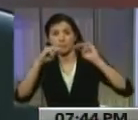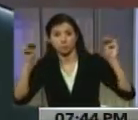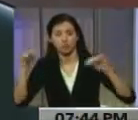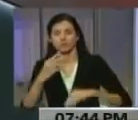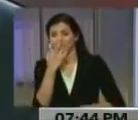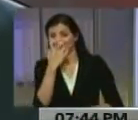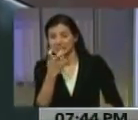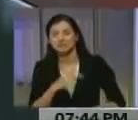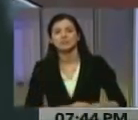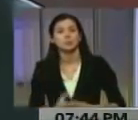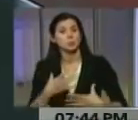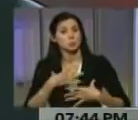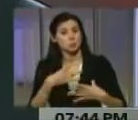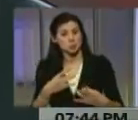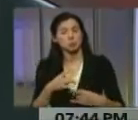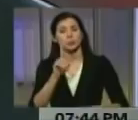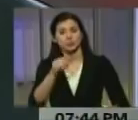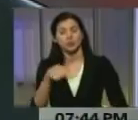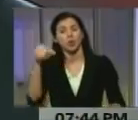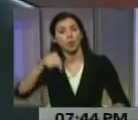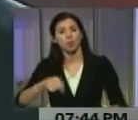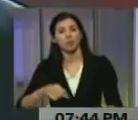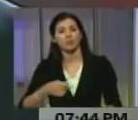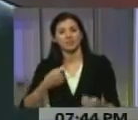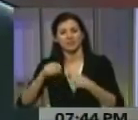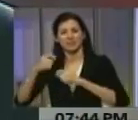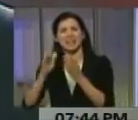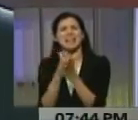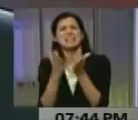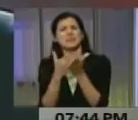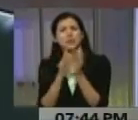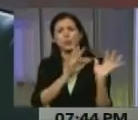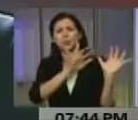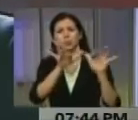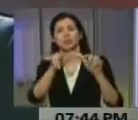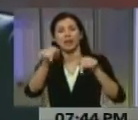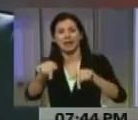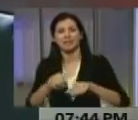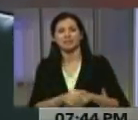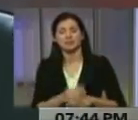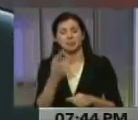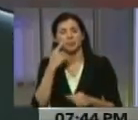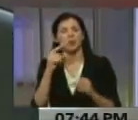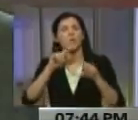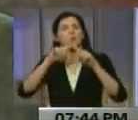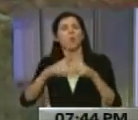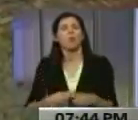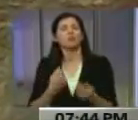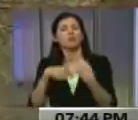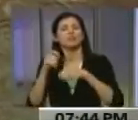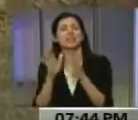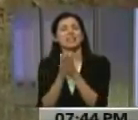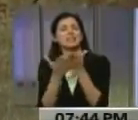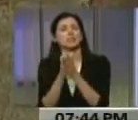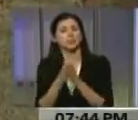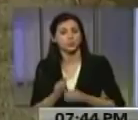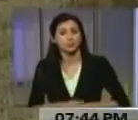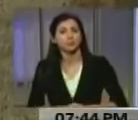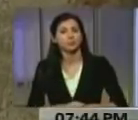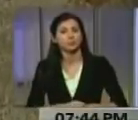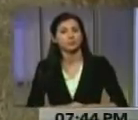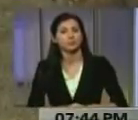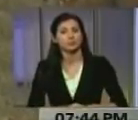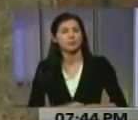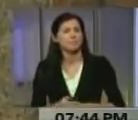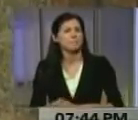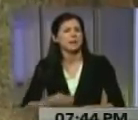pronóstico. Es interesante, presidente, que hoy en la Feria del Libro, haciendo un chequeo de lo que se ha vendido en materia de literatura, el género